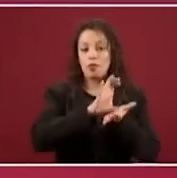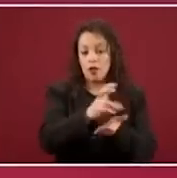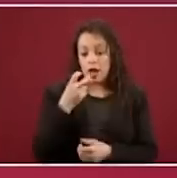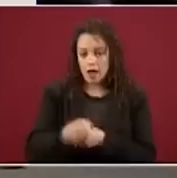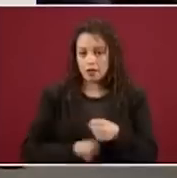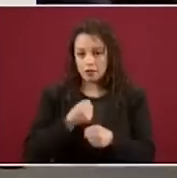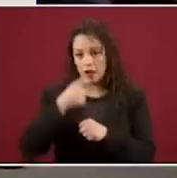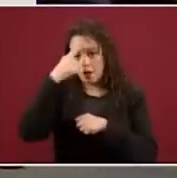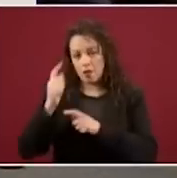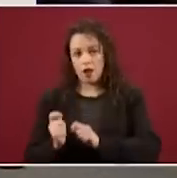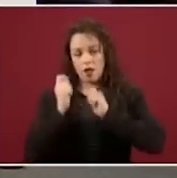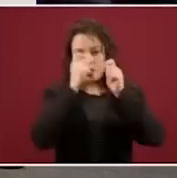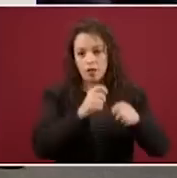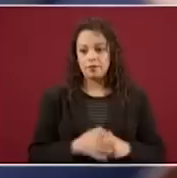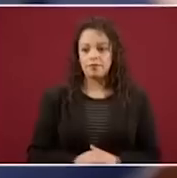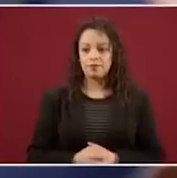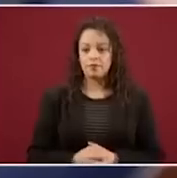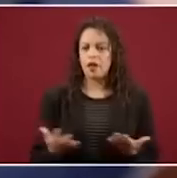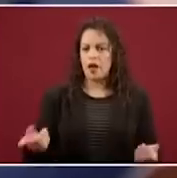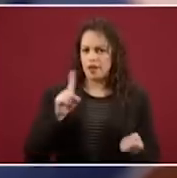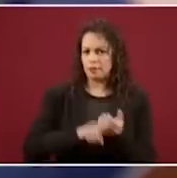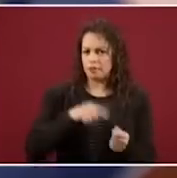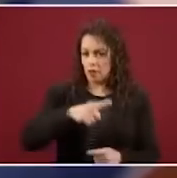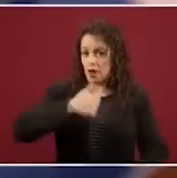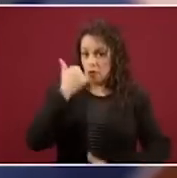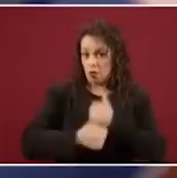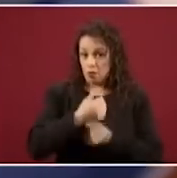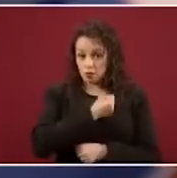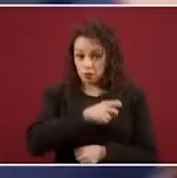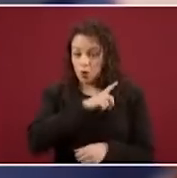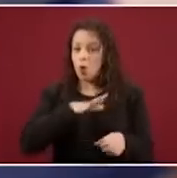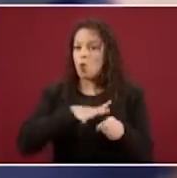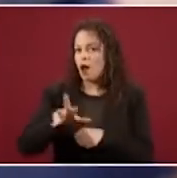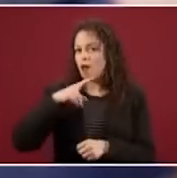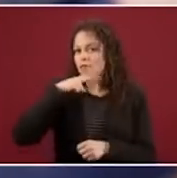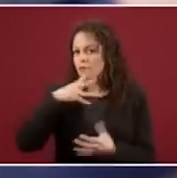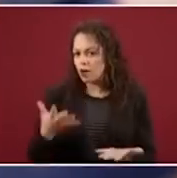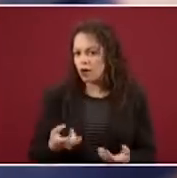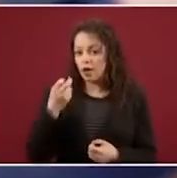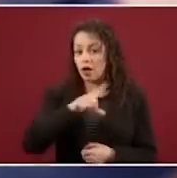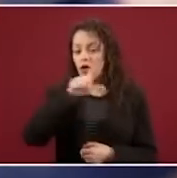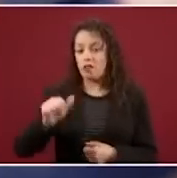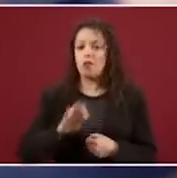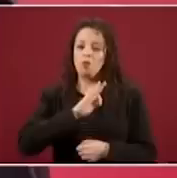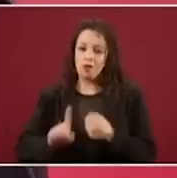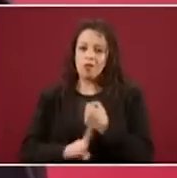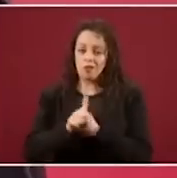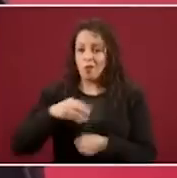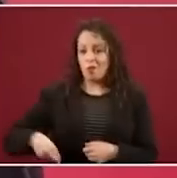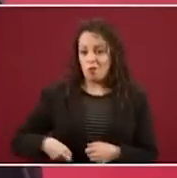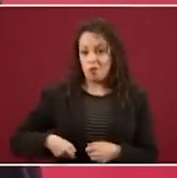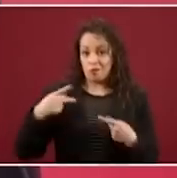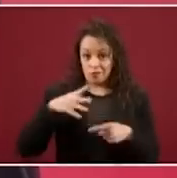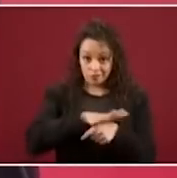entonces, ¿no es una competencia política de ver qué modelo de salud es mejor y que ahí la carguen los ciudadanos? ¿Los ciudadanos van a